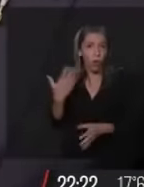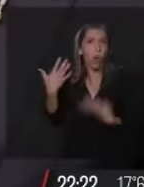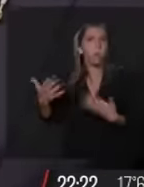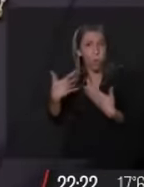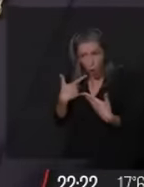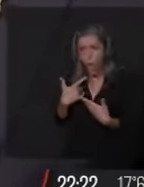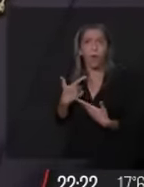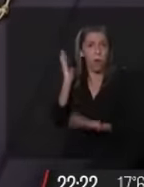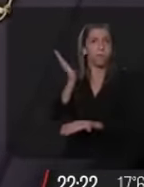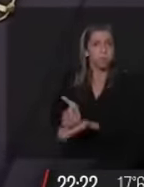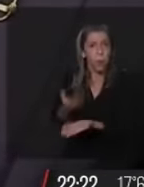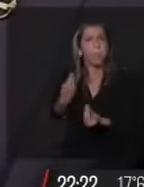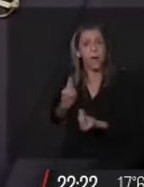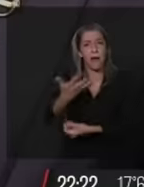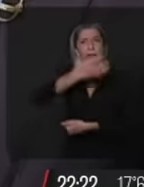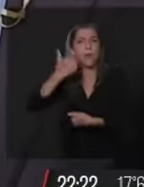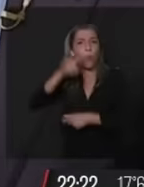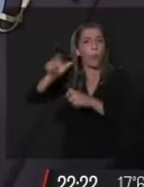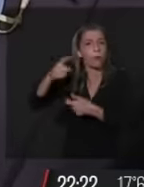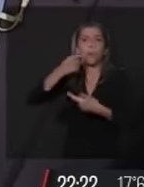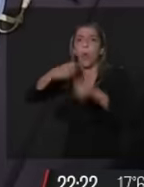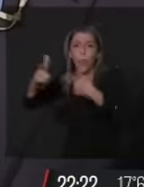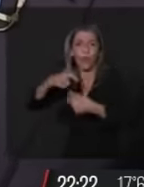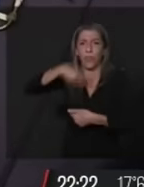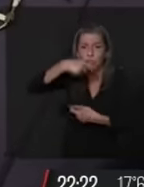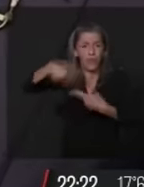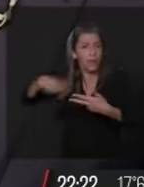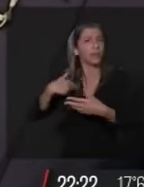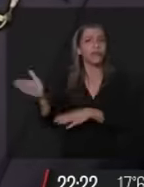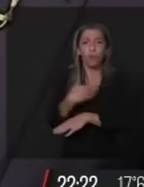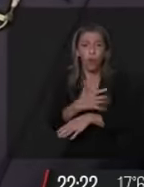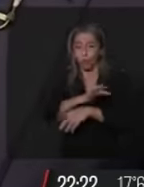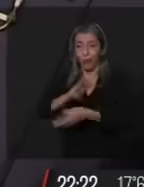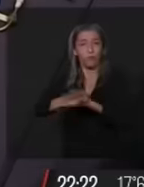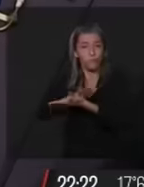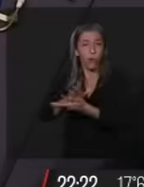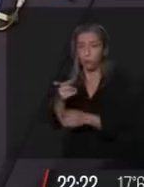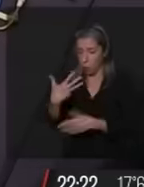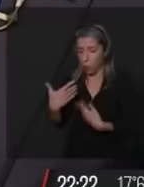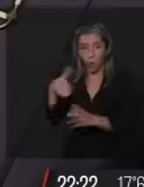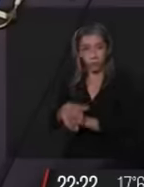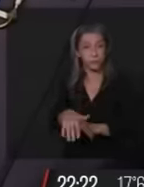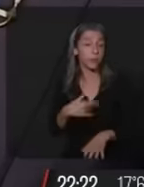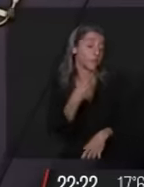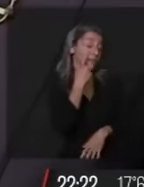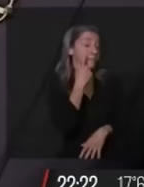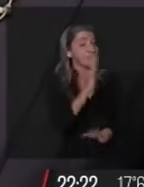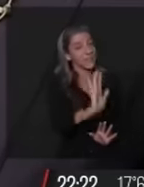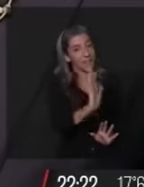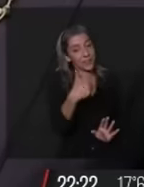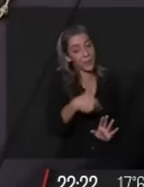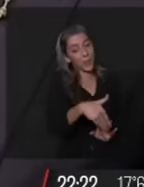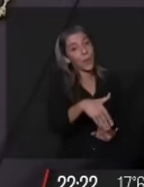de personas y en la lucha de los delitos transnacionales como la corrupción. Bueno, digo, fíjate cómo vas a avanzar también sobre el